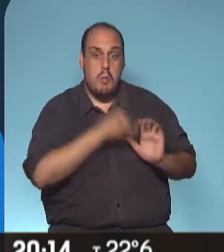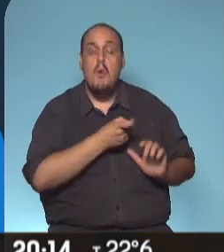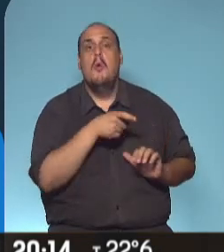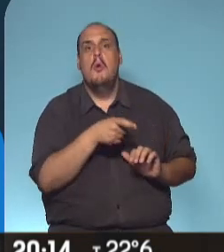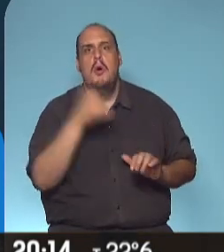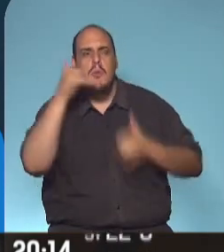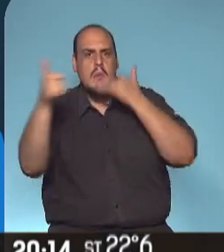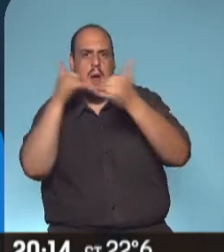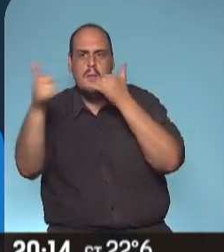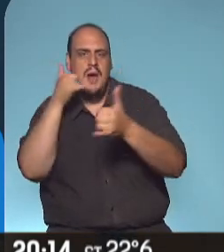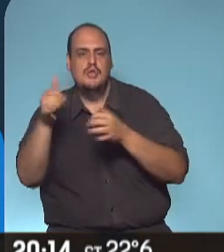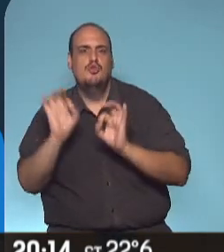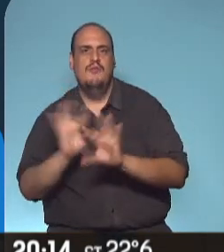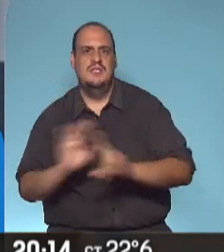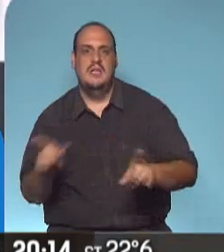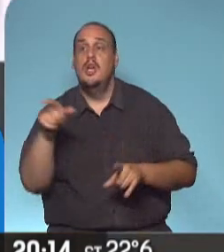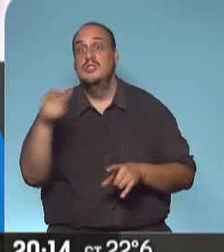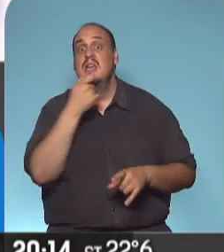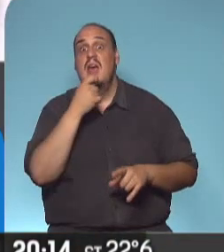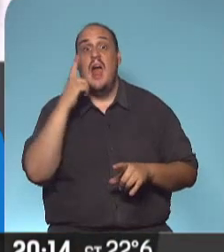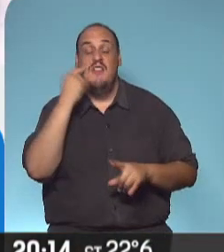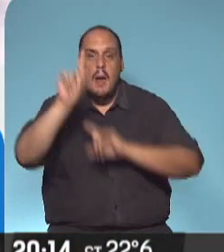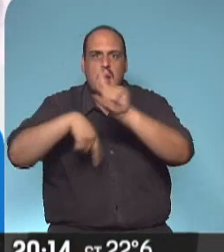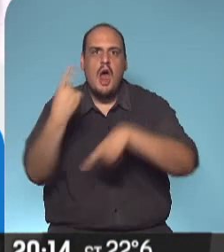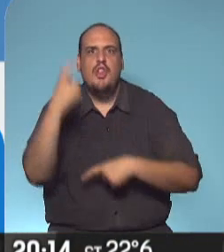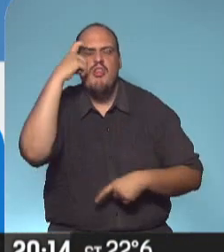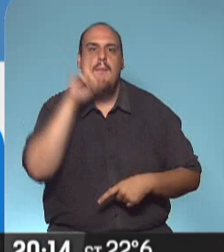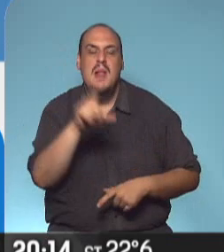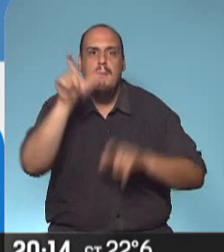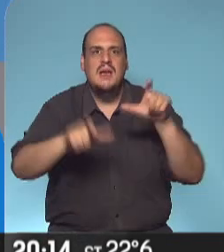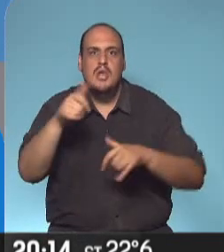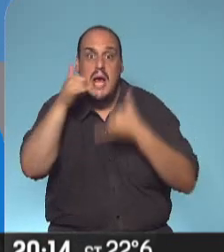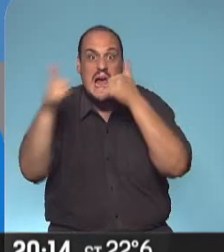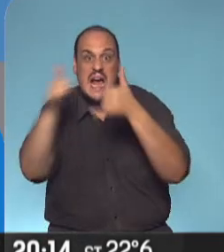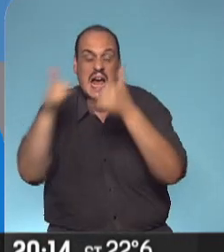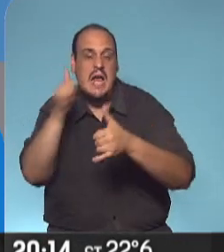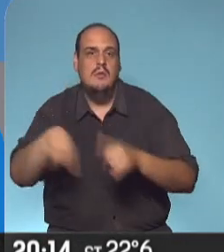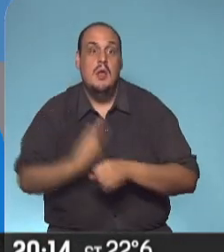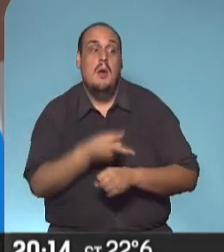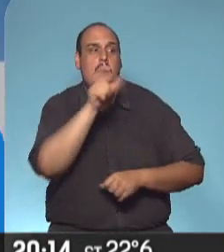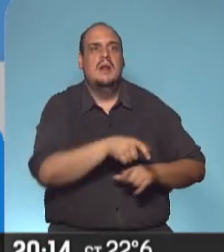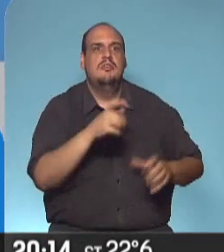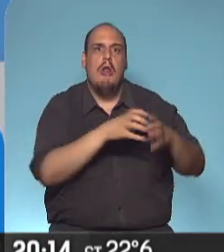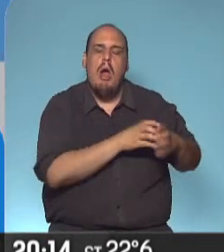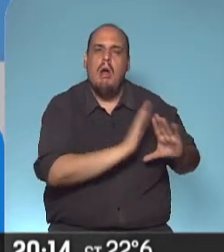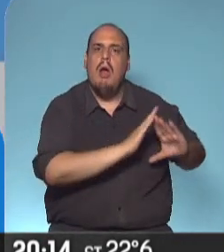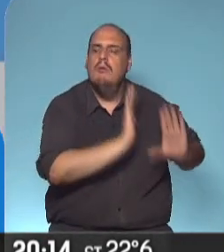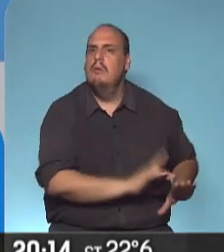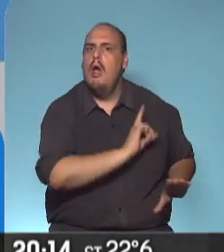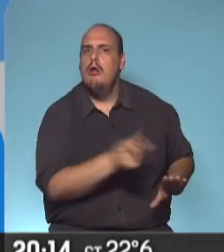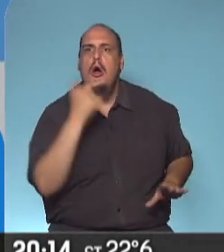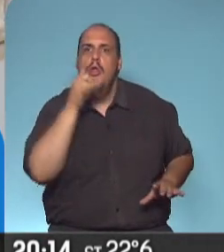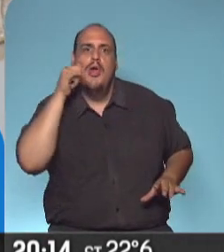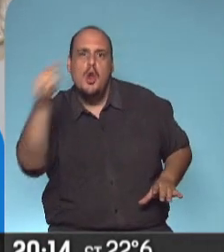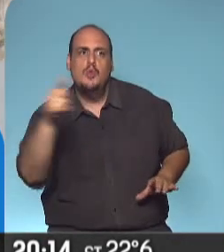imagínate si incorporadas 10.000 personas de un día para el otro como hace es la gente que quiere decir mira esta persona está cumpliendo la cuarentena de la